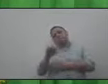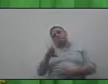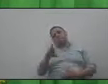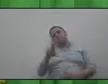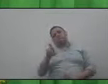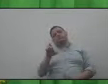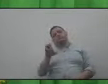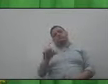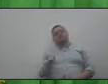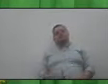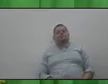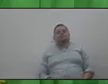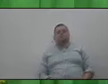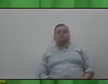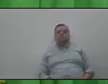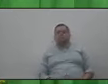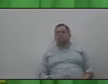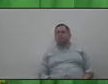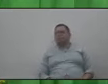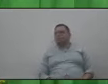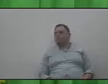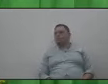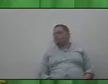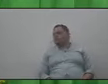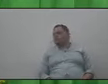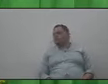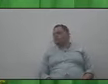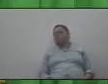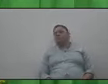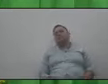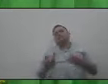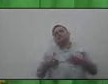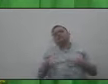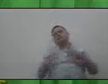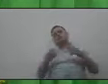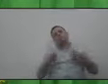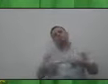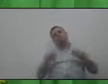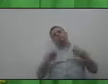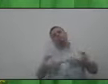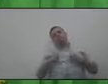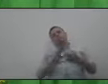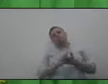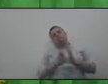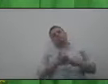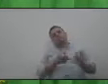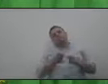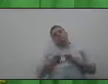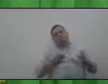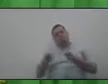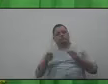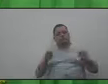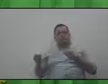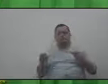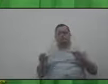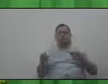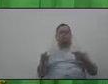Entonces, en vano trabajaríamos nosotros y haber dejado saneado todo esto,